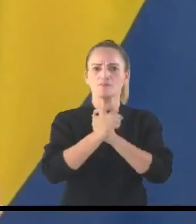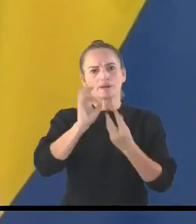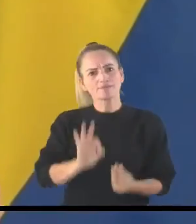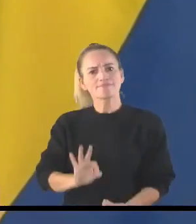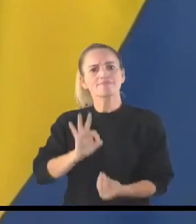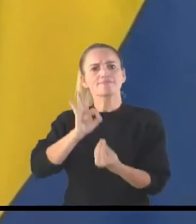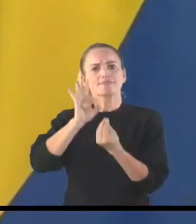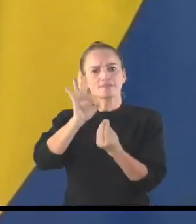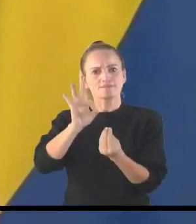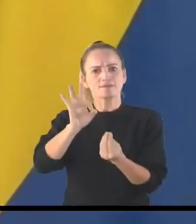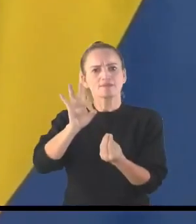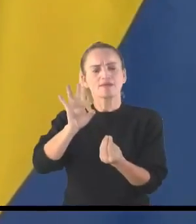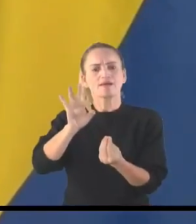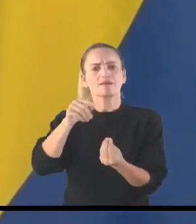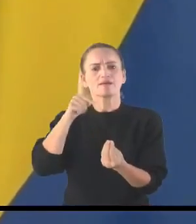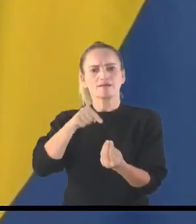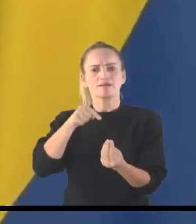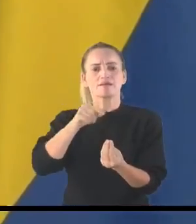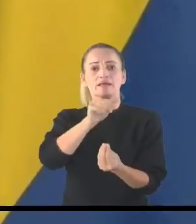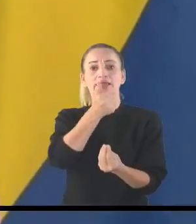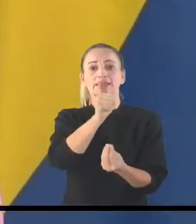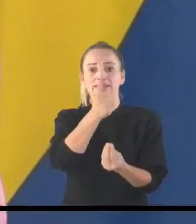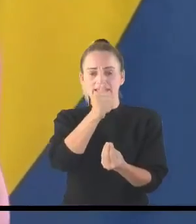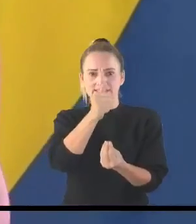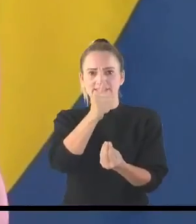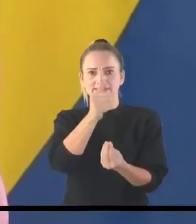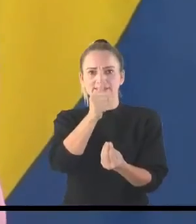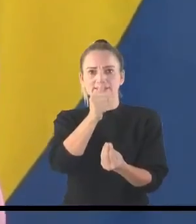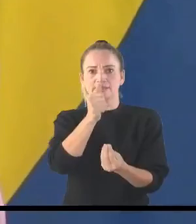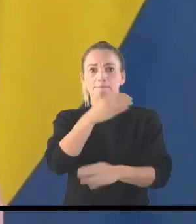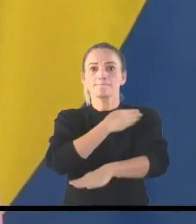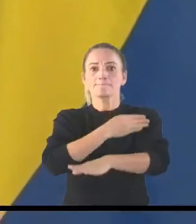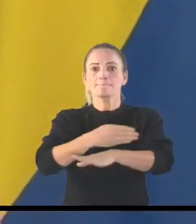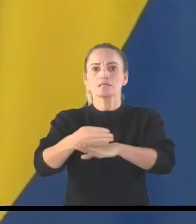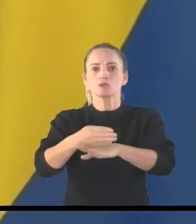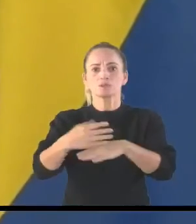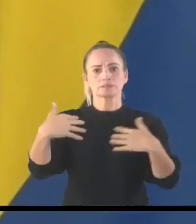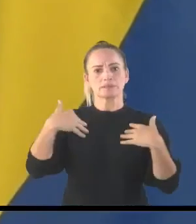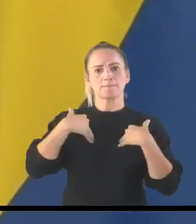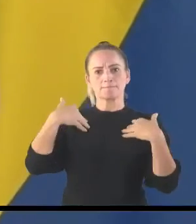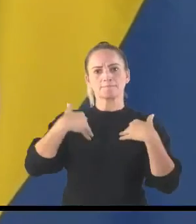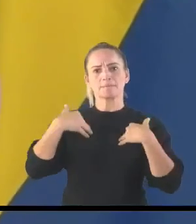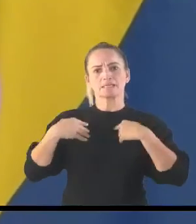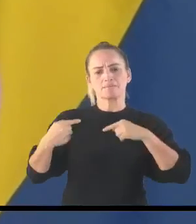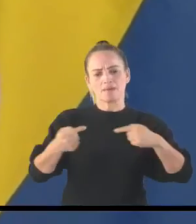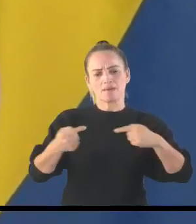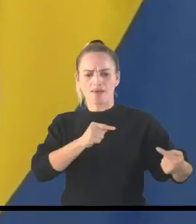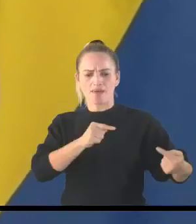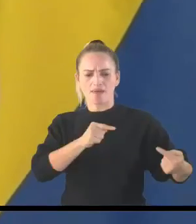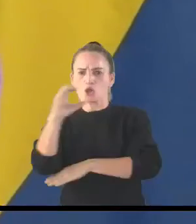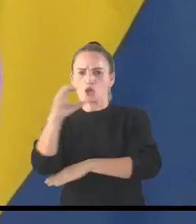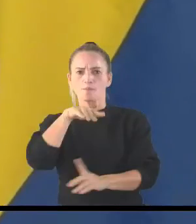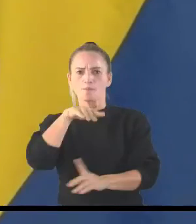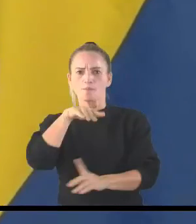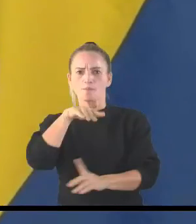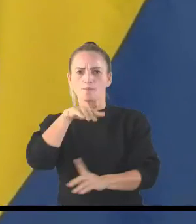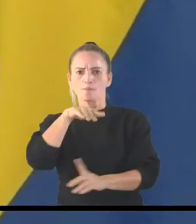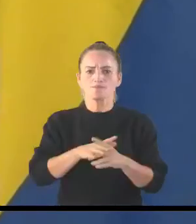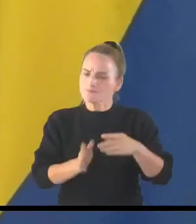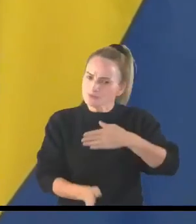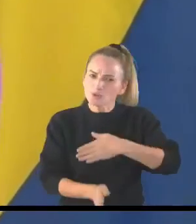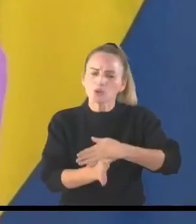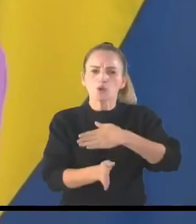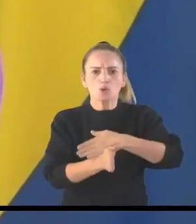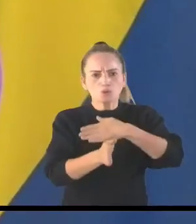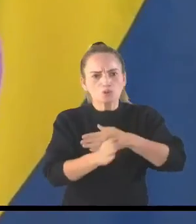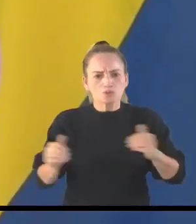dignidad a estos más de 10 millones de víctimas del conflicto armado.